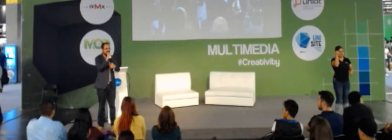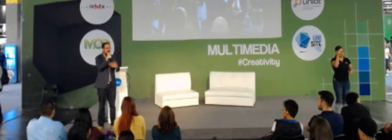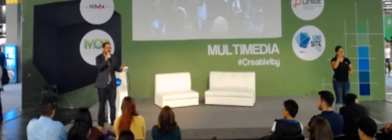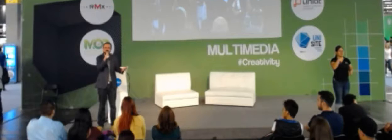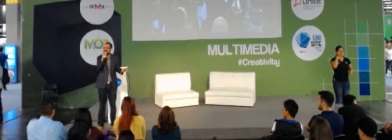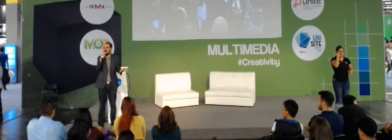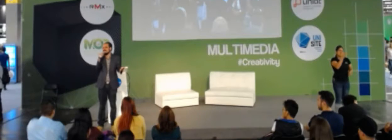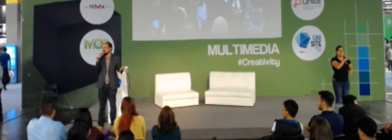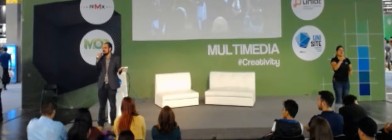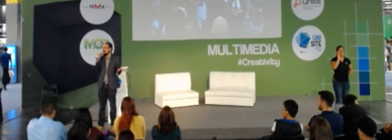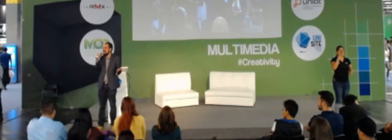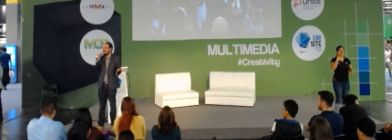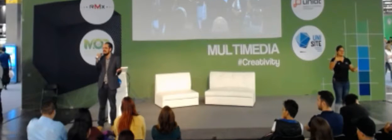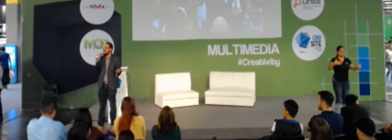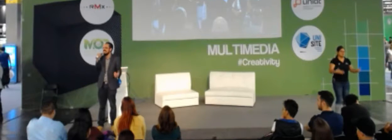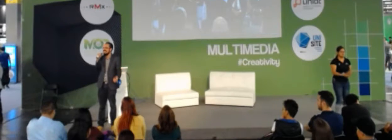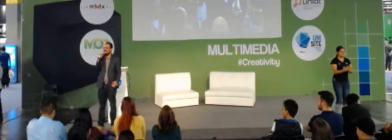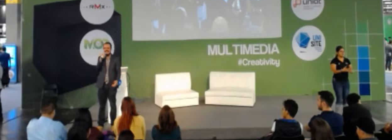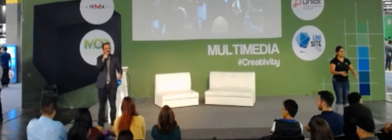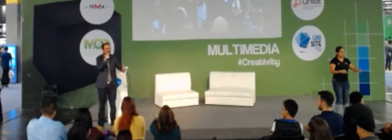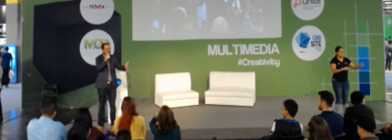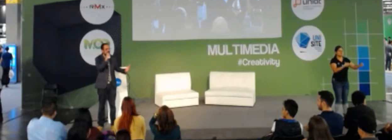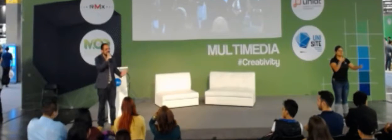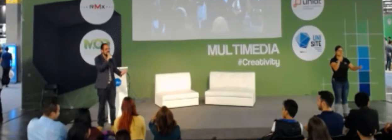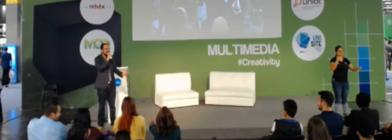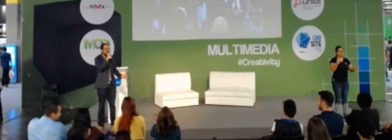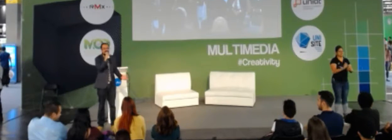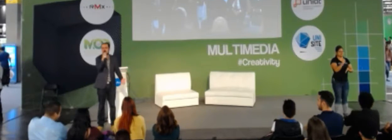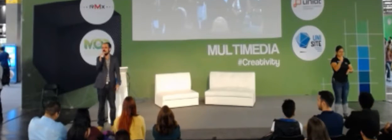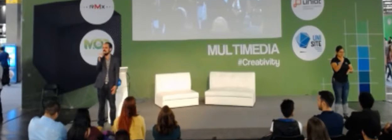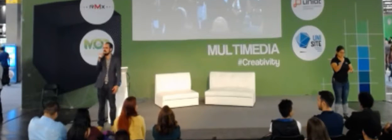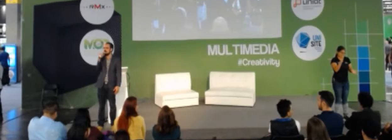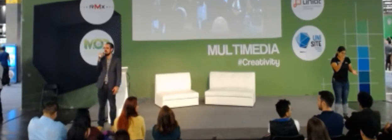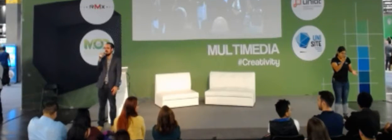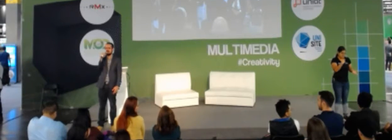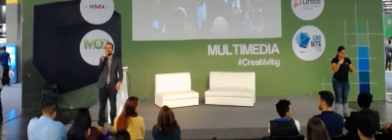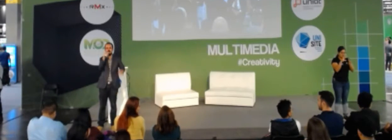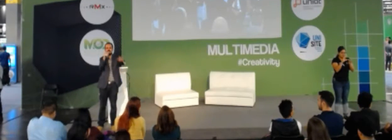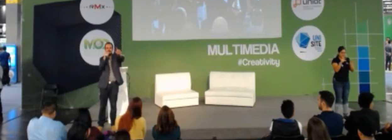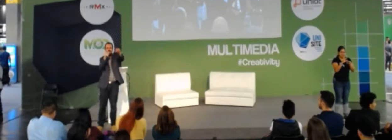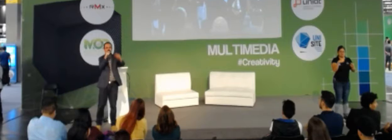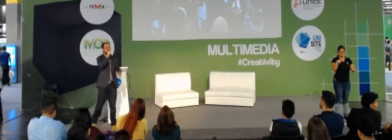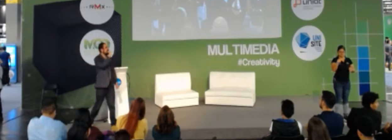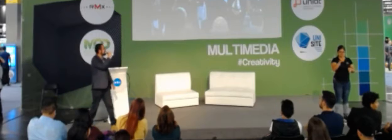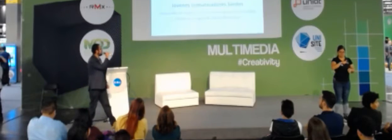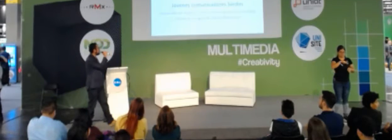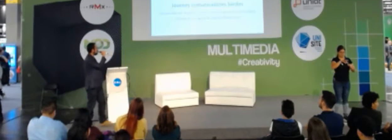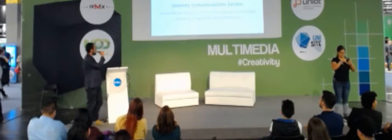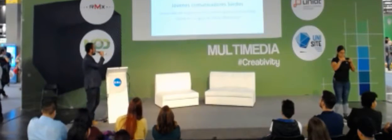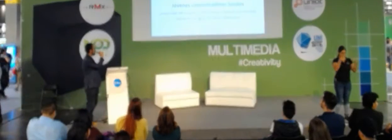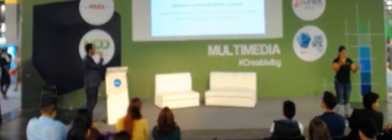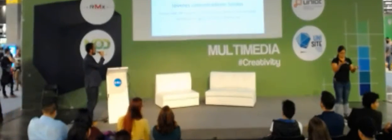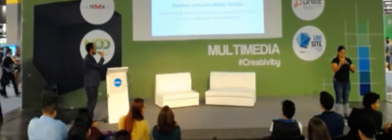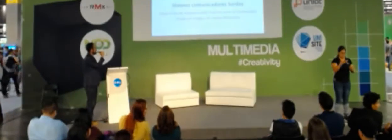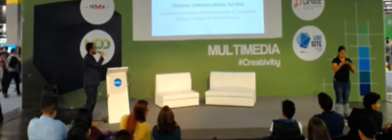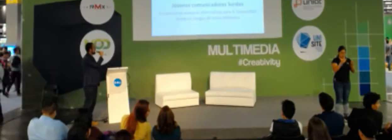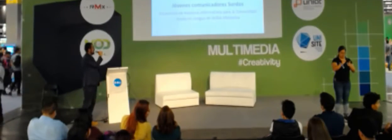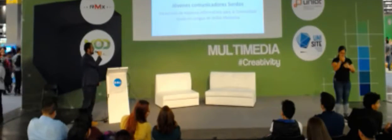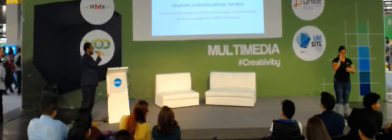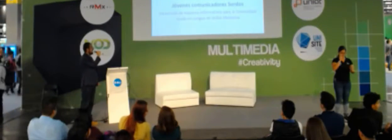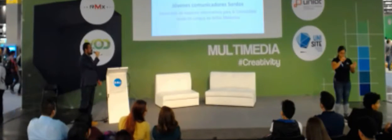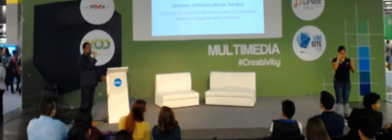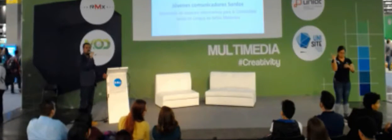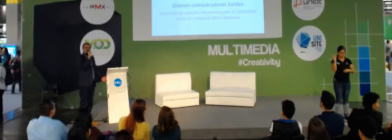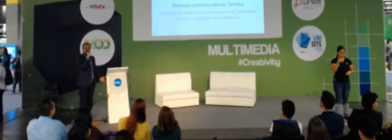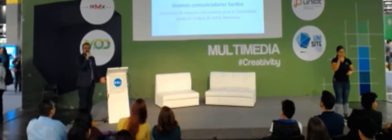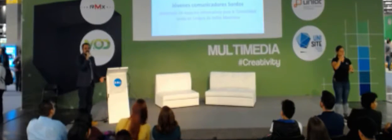Y pues aquí estoy yo, ¿verdad? Y así son experiencias que compartimos varios de nosotros. Vamos a la siguiente, por favor.